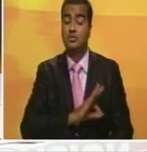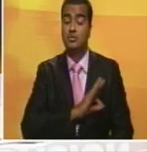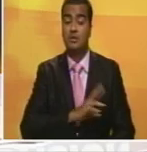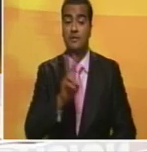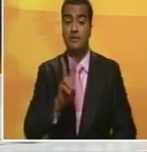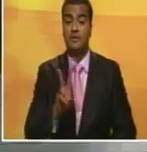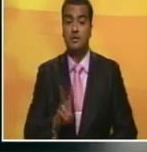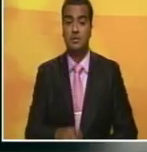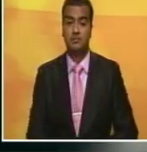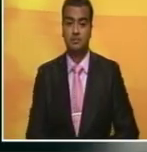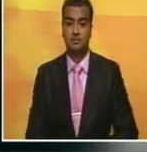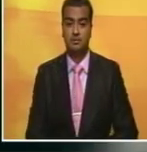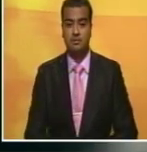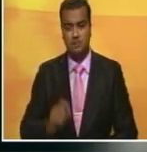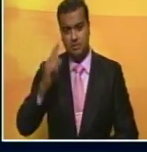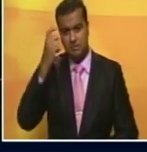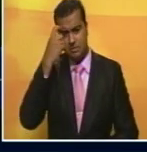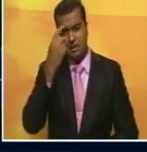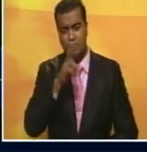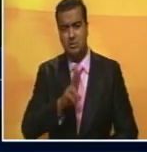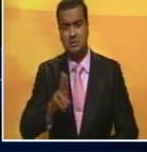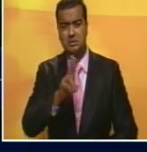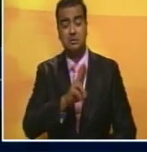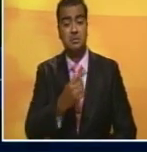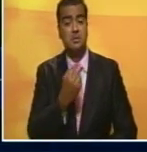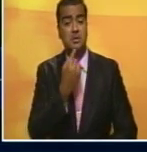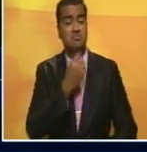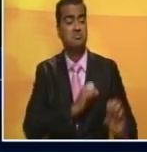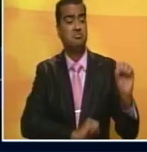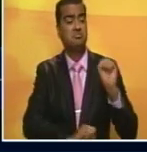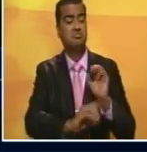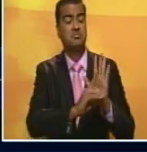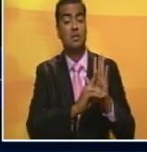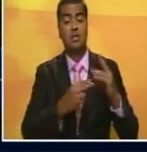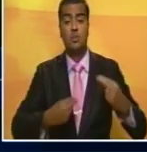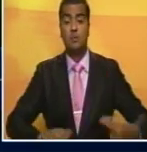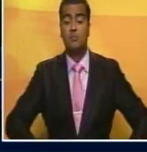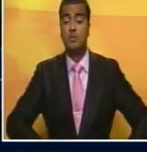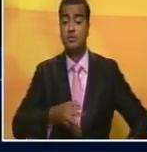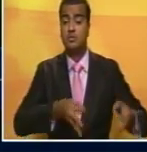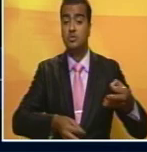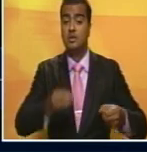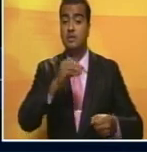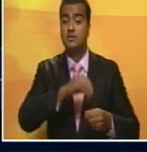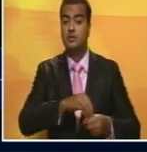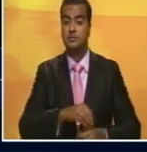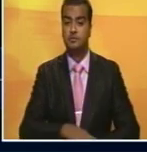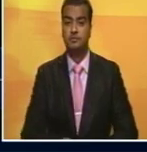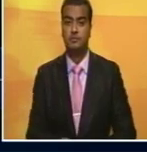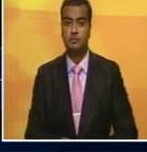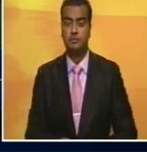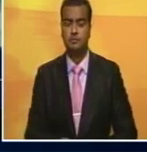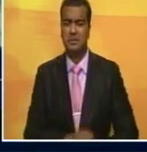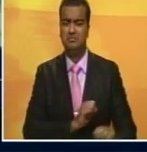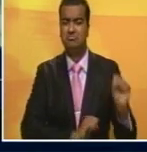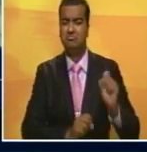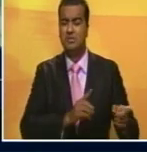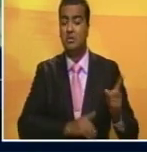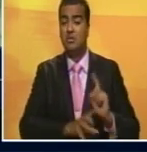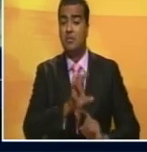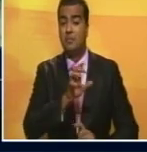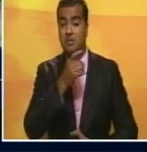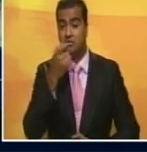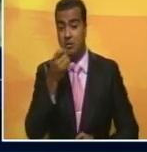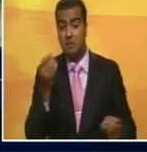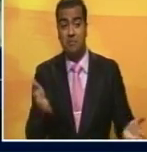Venezuela. Ruiz considera que utilizan como excusa la defensa de derechos humanos para justificar una intervención. Rechazó que algunos países